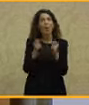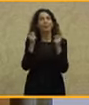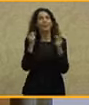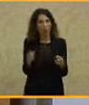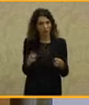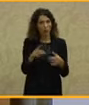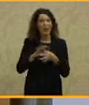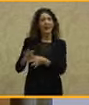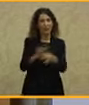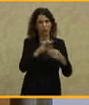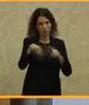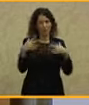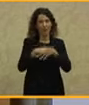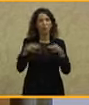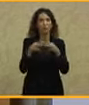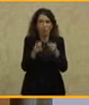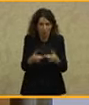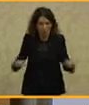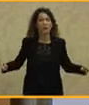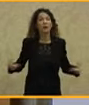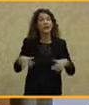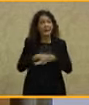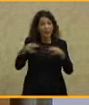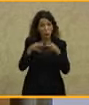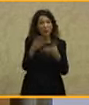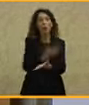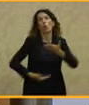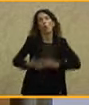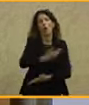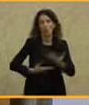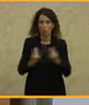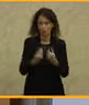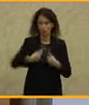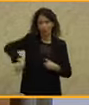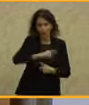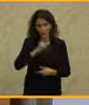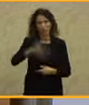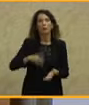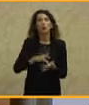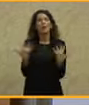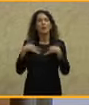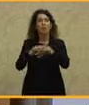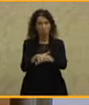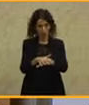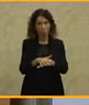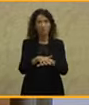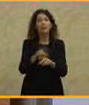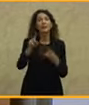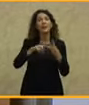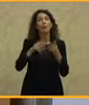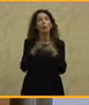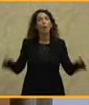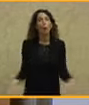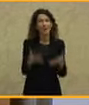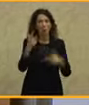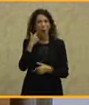facilitar las relaciones y las redes sociales, que también las redes sociales colaboren con vosotros en esta integración. Tercero, el fomento